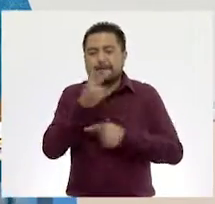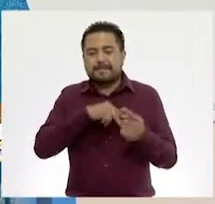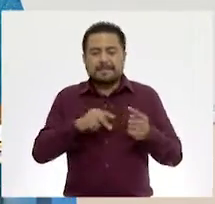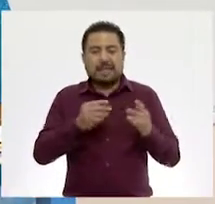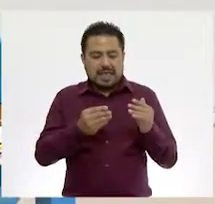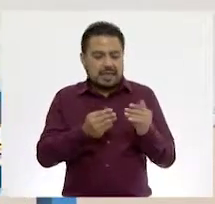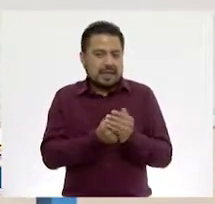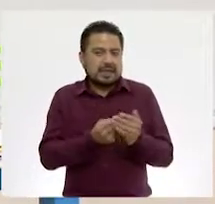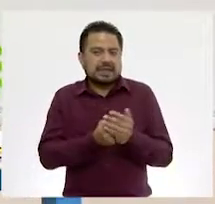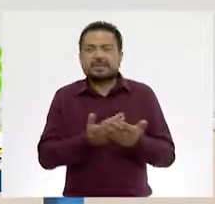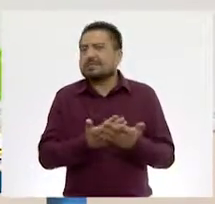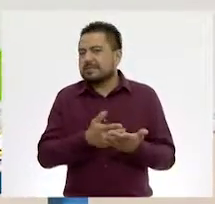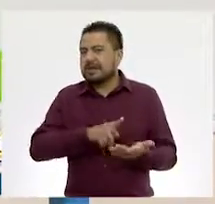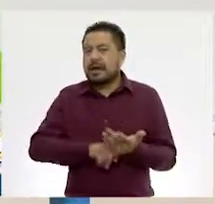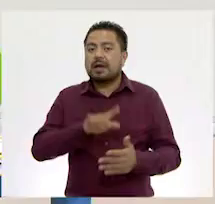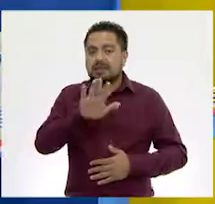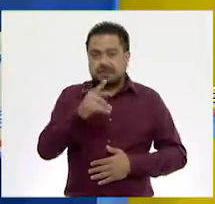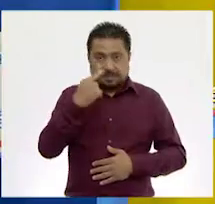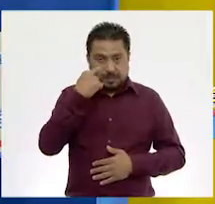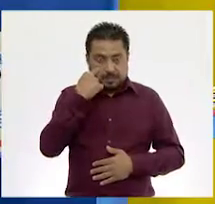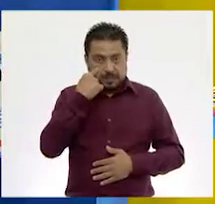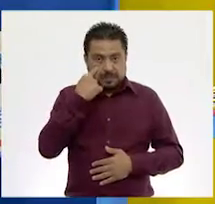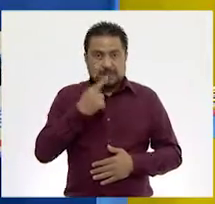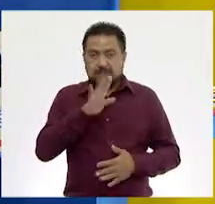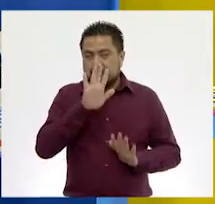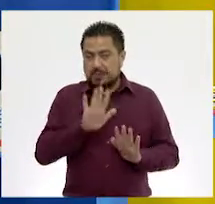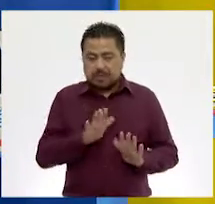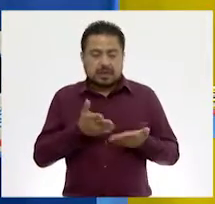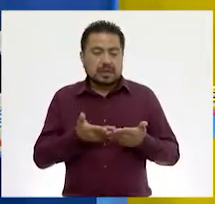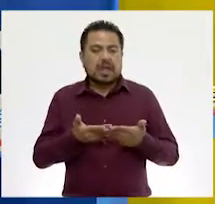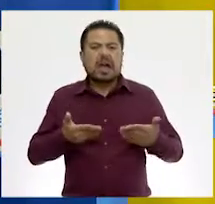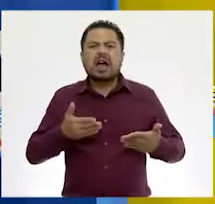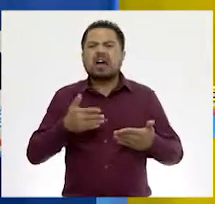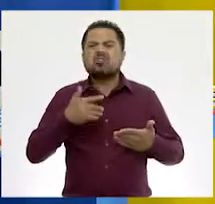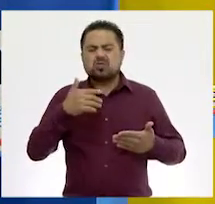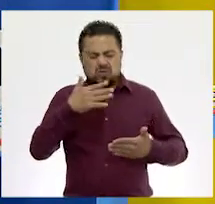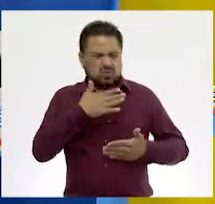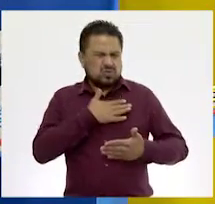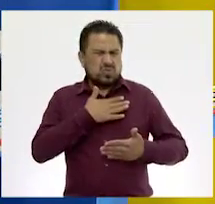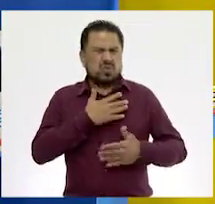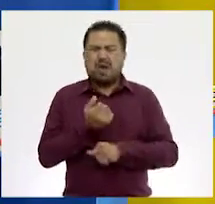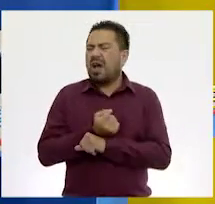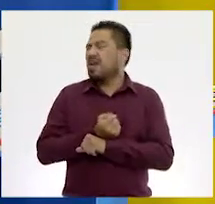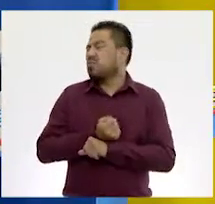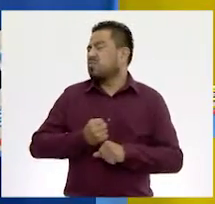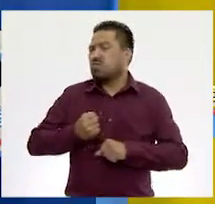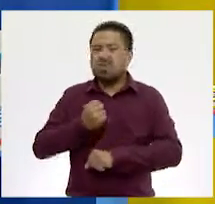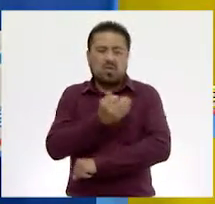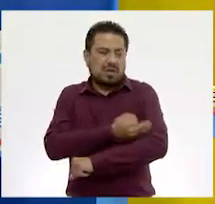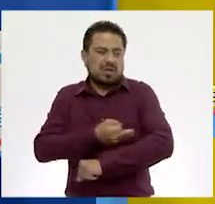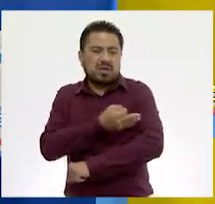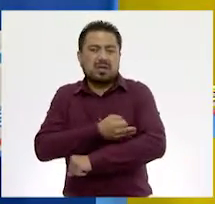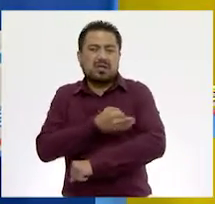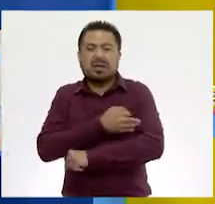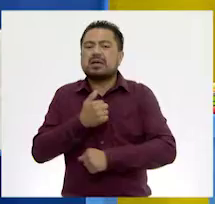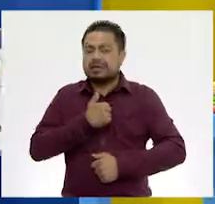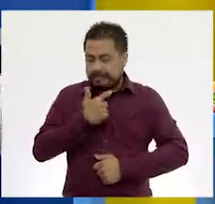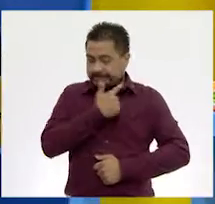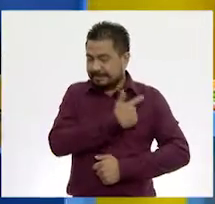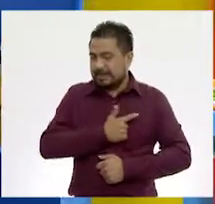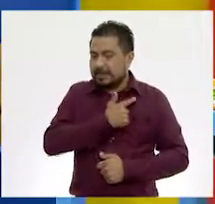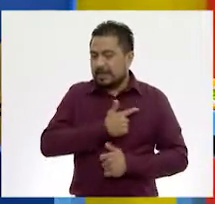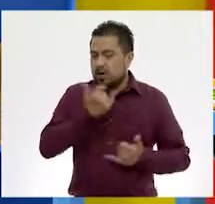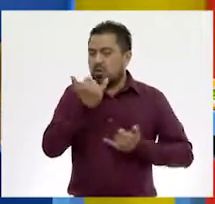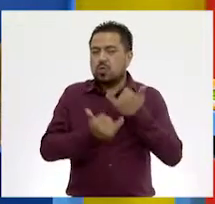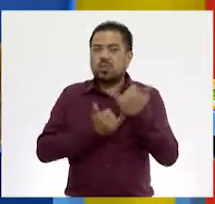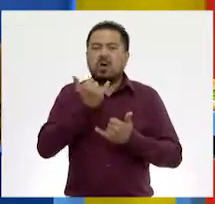la clase. Muy bien. Fíjate, Vero, que últimamente he estado algo aburrido por las tardes. A mí me gustaría